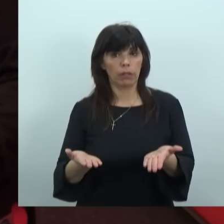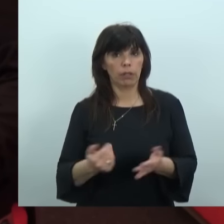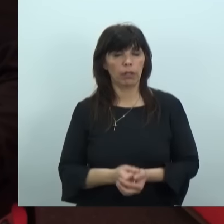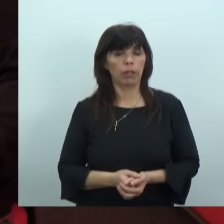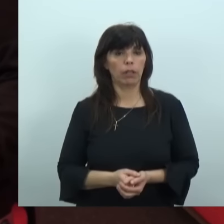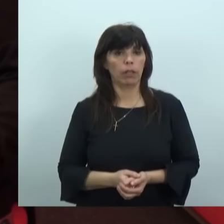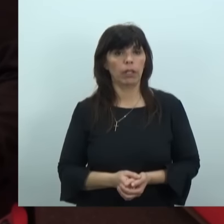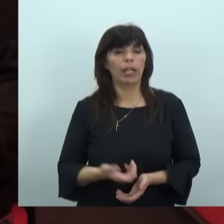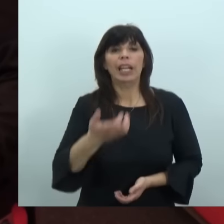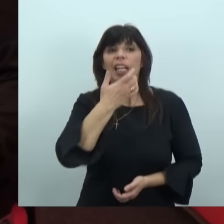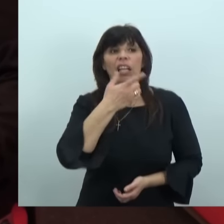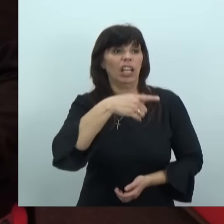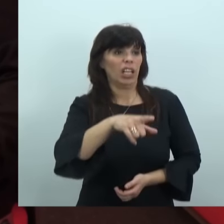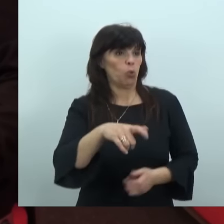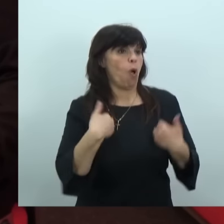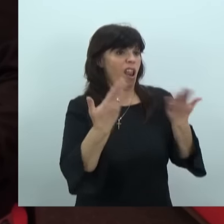el cheque en blanco para pecar.